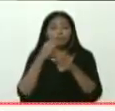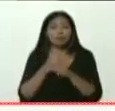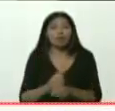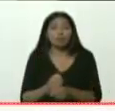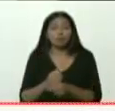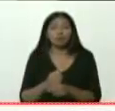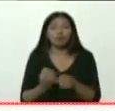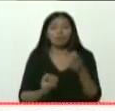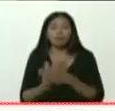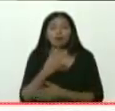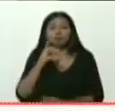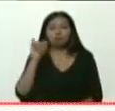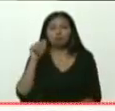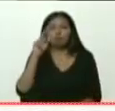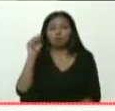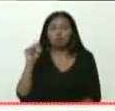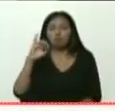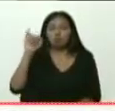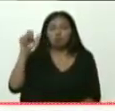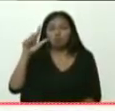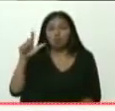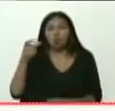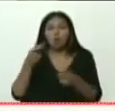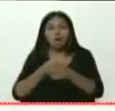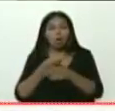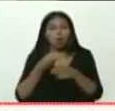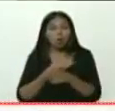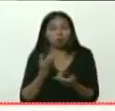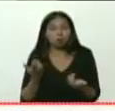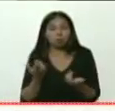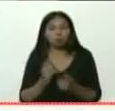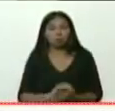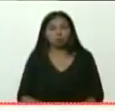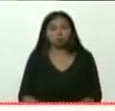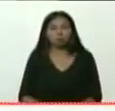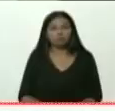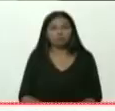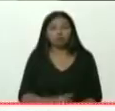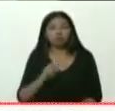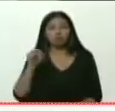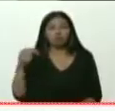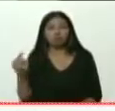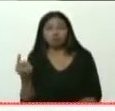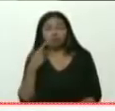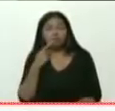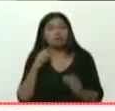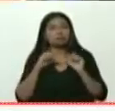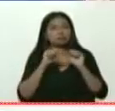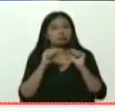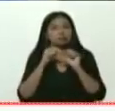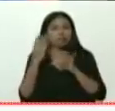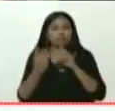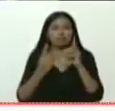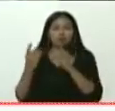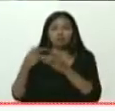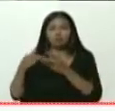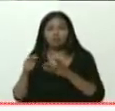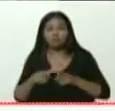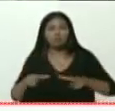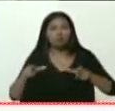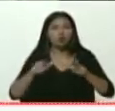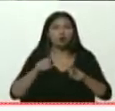mayo, junio, julio, agosto. Y nosotros, por otro lado, íbamos avanzando en el diálogo con otros